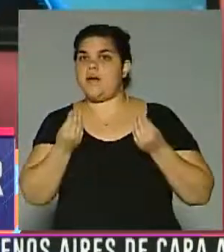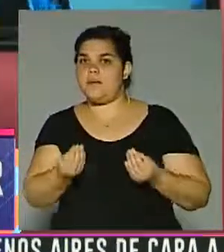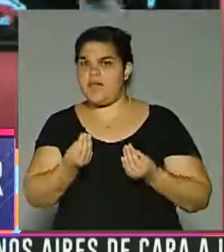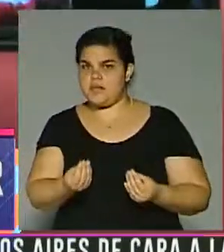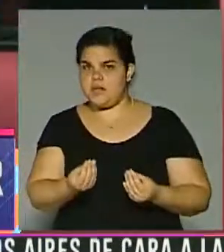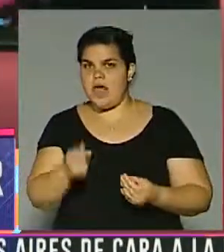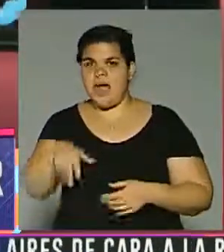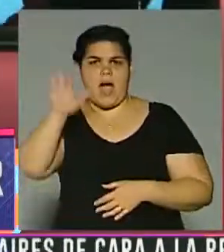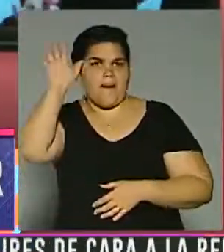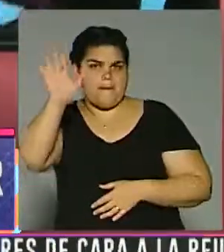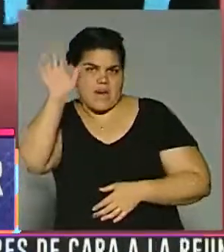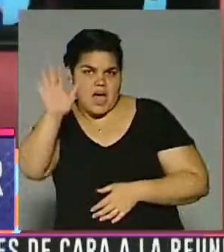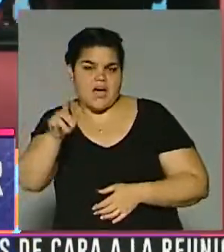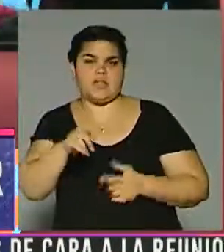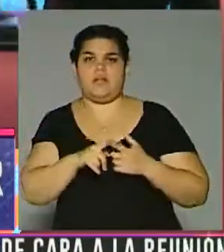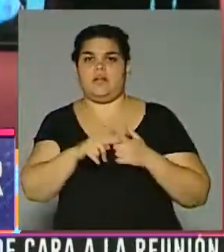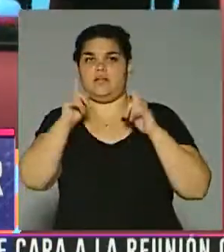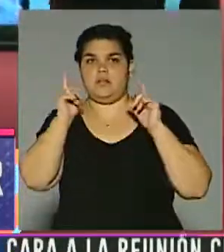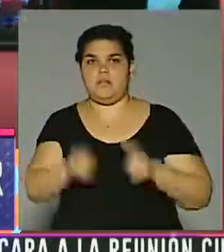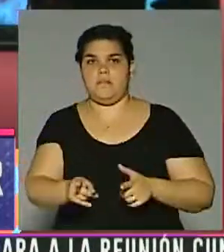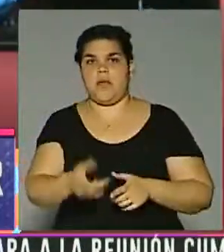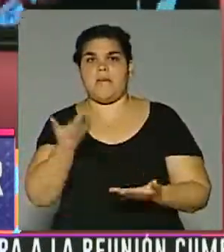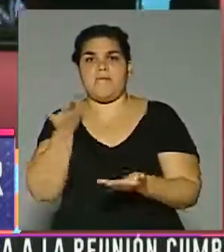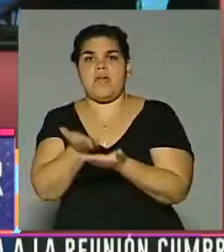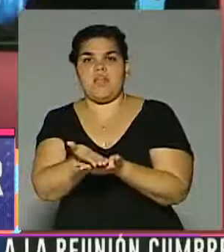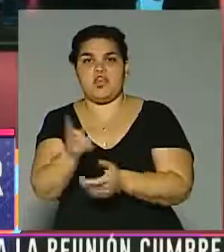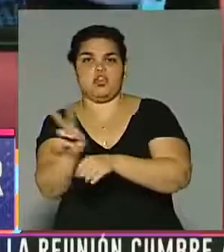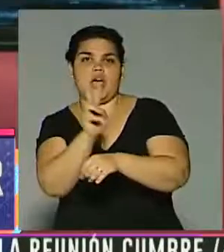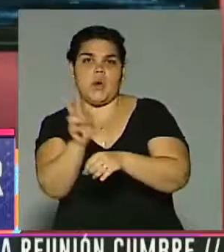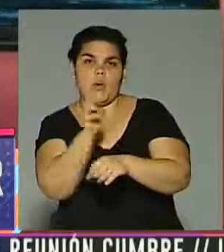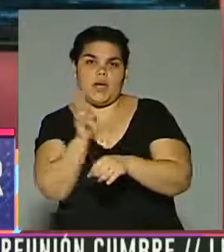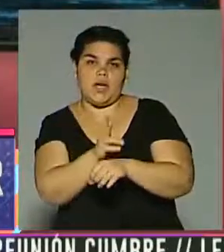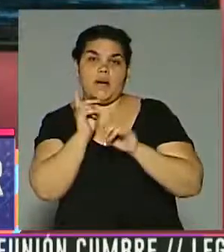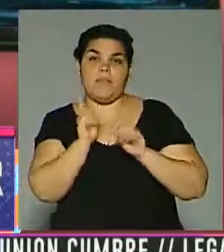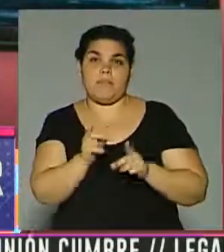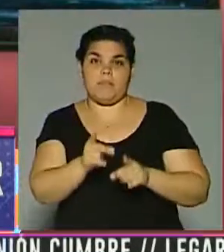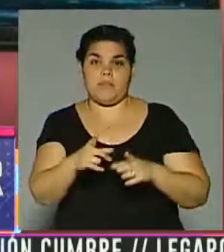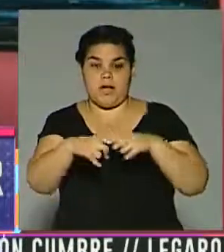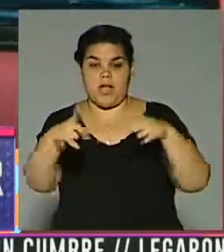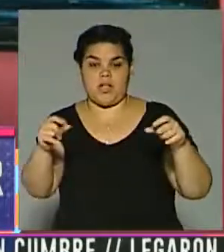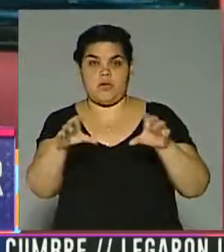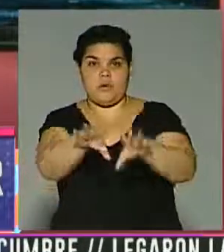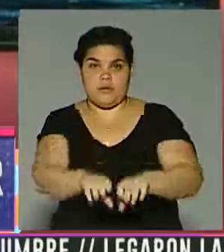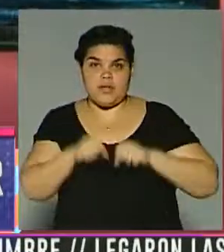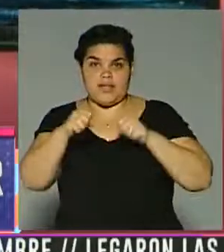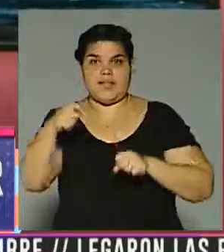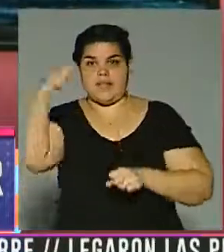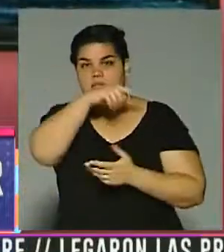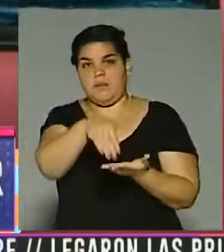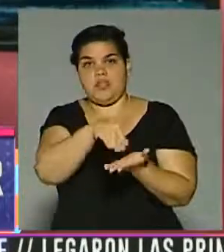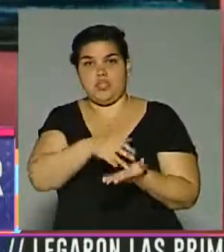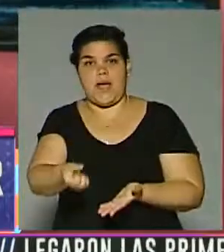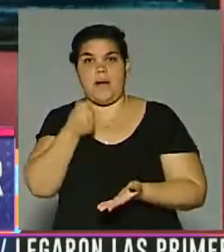amenazas, ya hay pedidos sobre la seguridad por todo lo sucedido, tanto con el secuestro de entrada y de los 7 millones de pesos